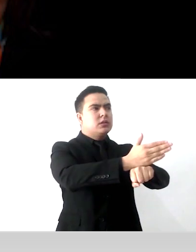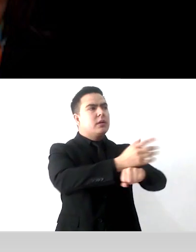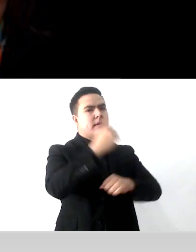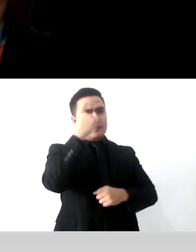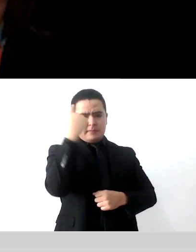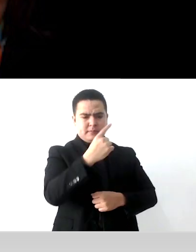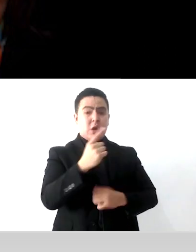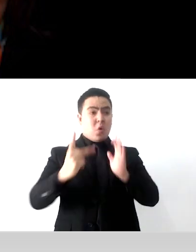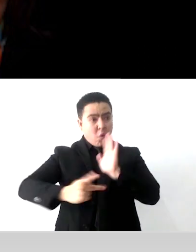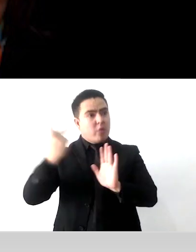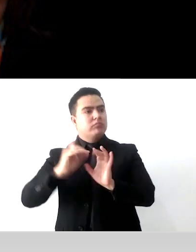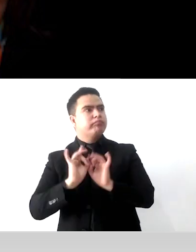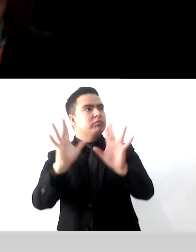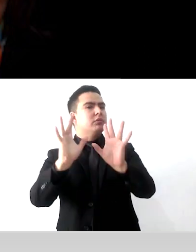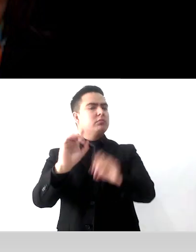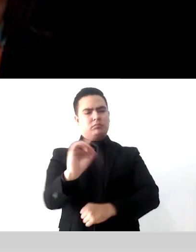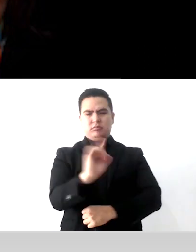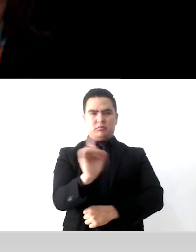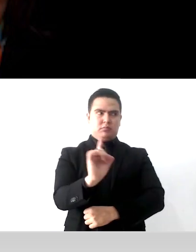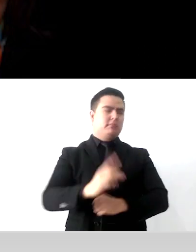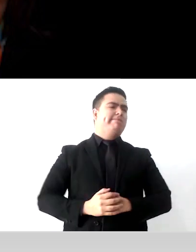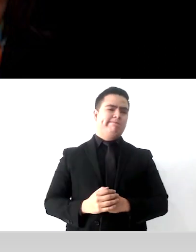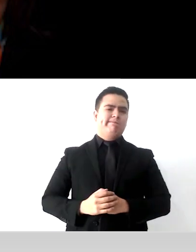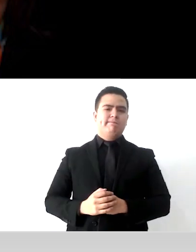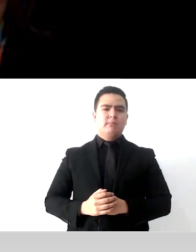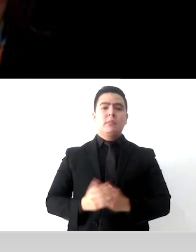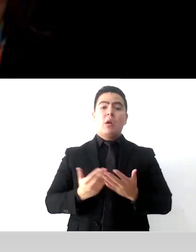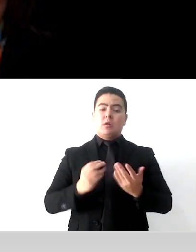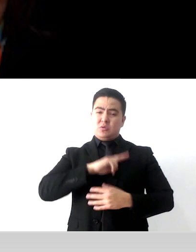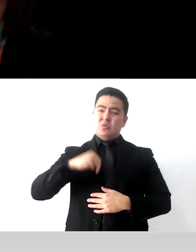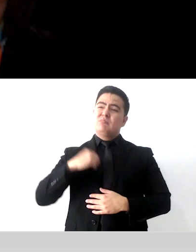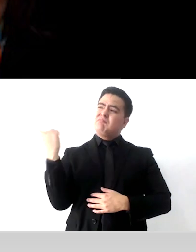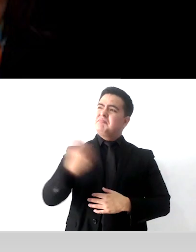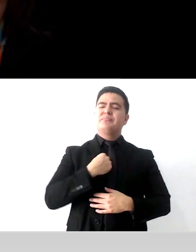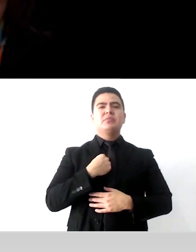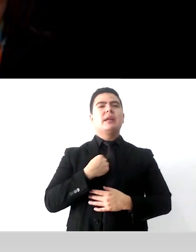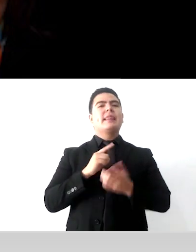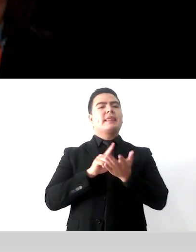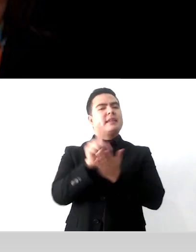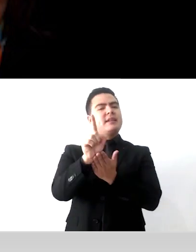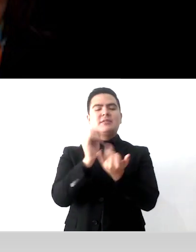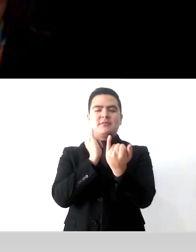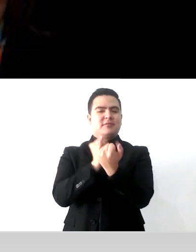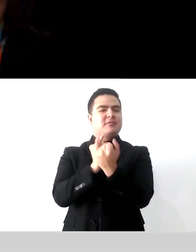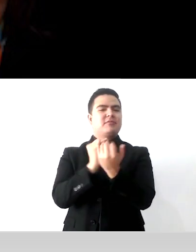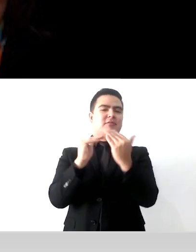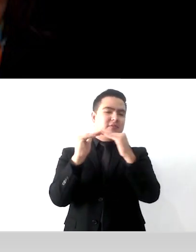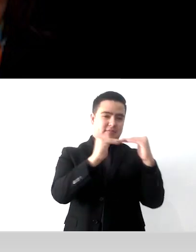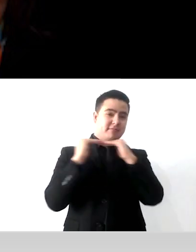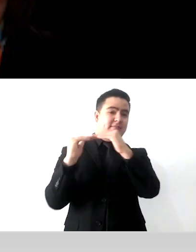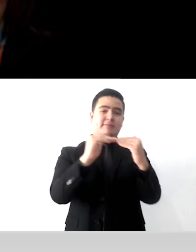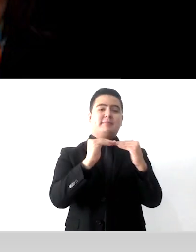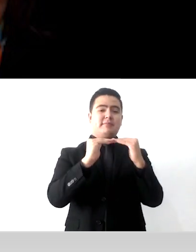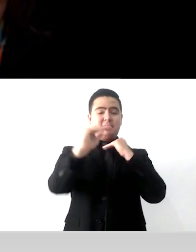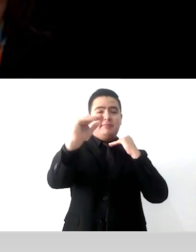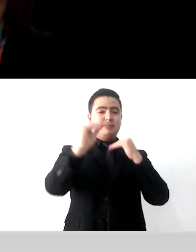óptimo es que todos participemos como iguales, tenemos los mismos derechos, no es que nos los estén concediendo o haciendo